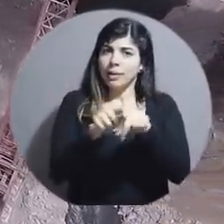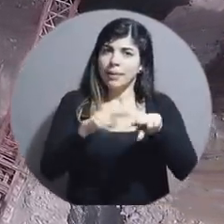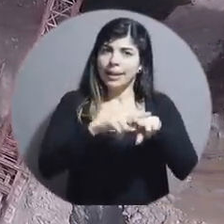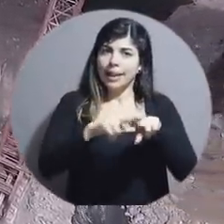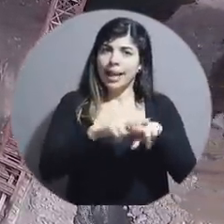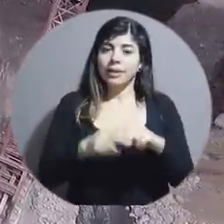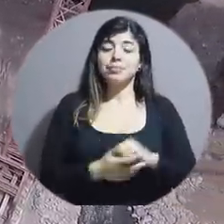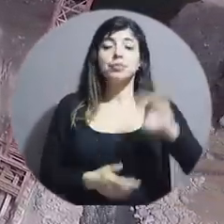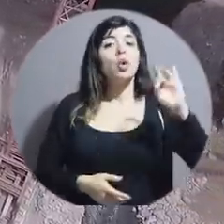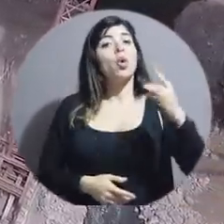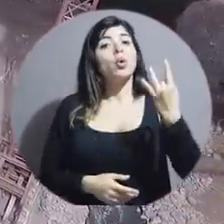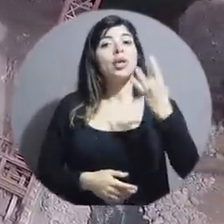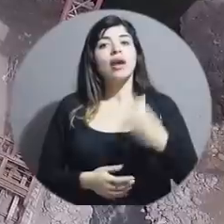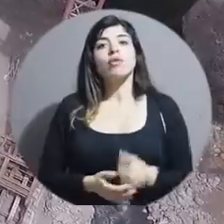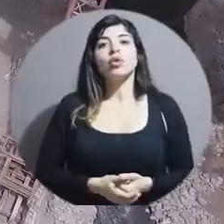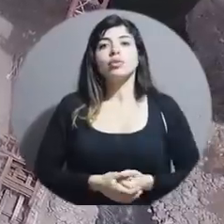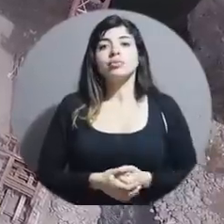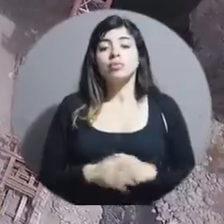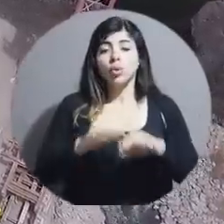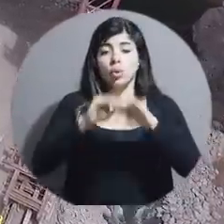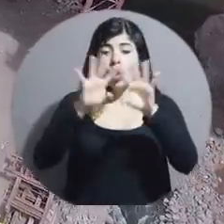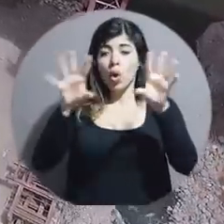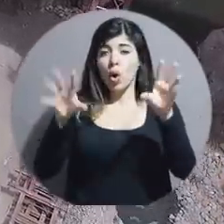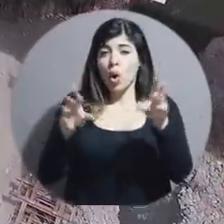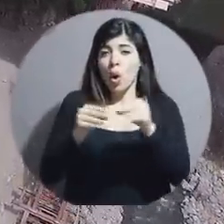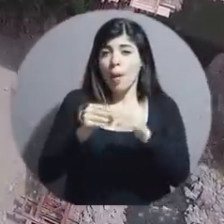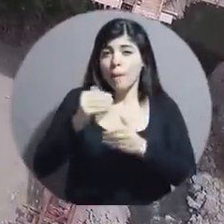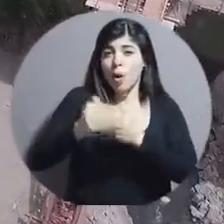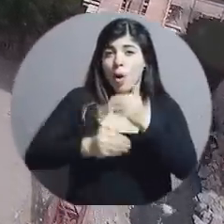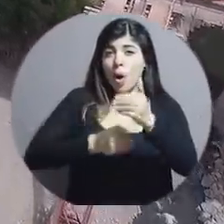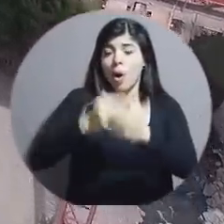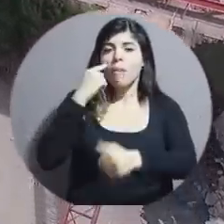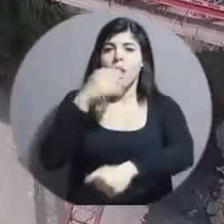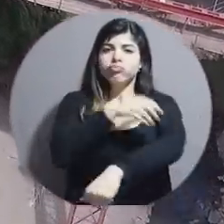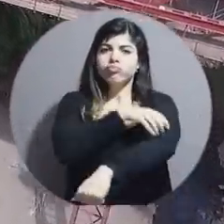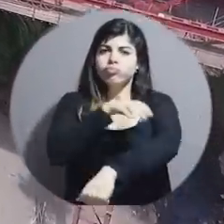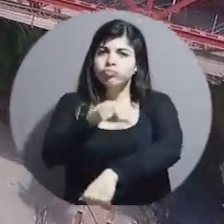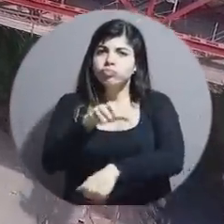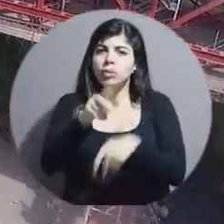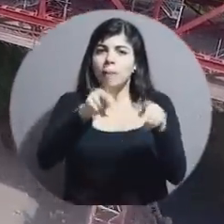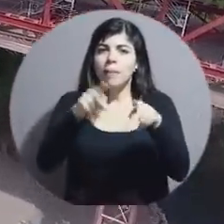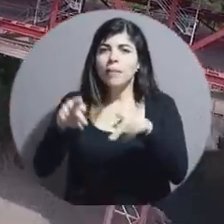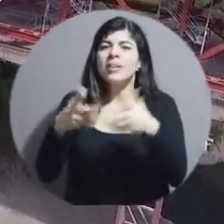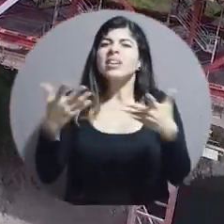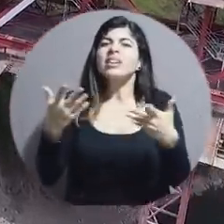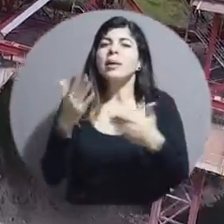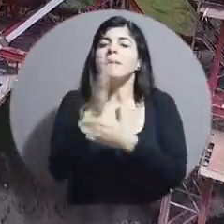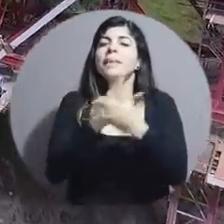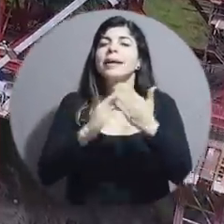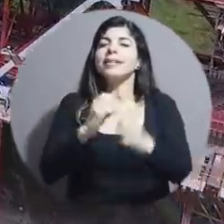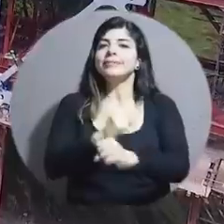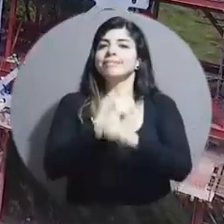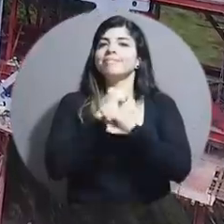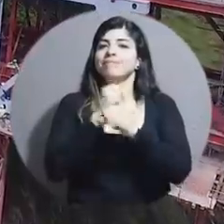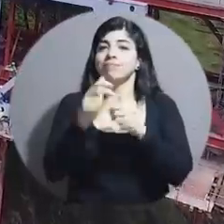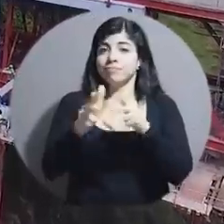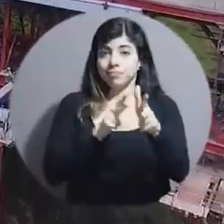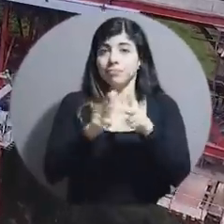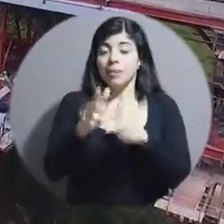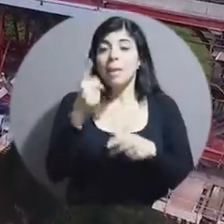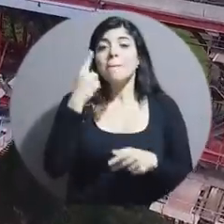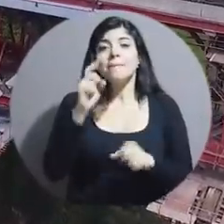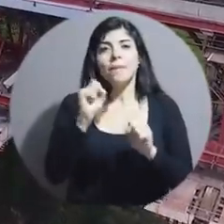tren. Octavo, en todo este proceso se fortalecerá en la ciudadanía el componente de la seguridad